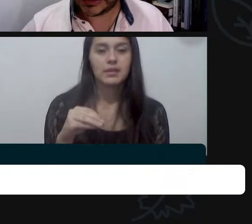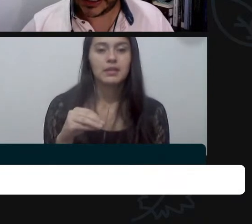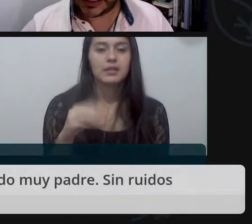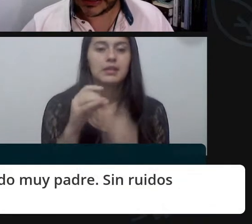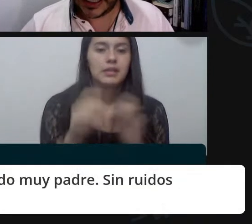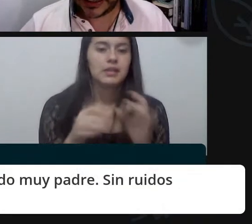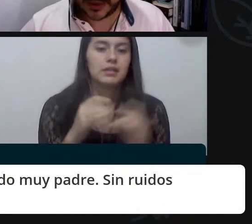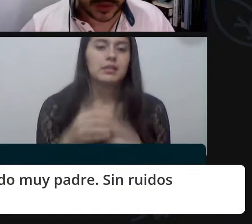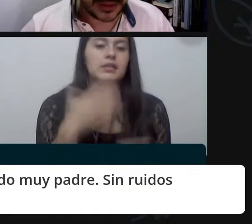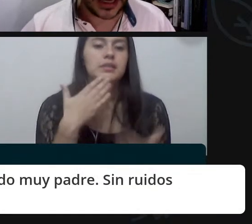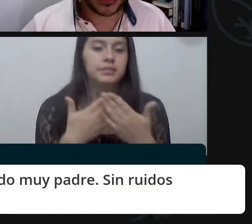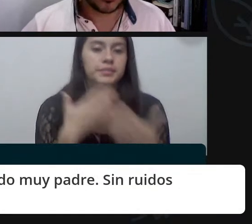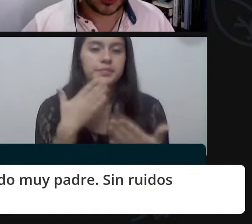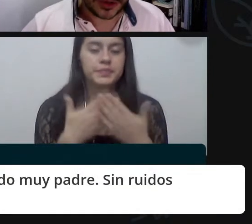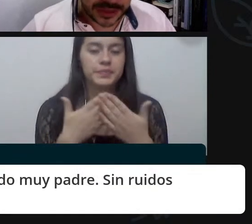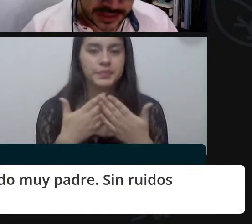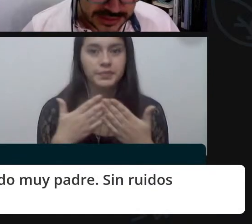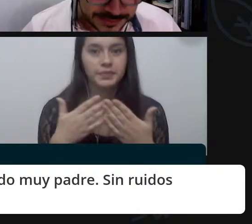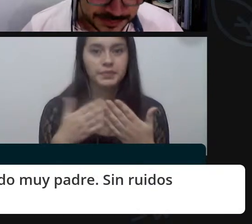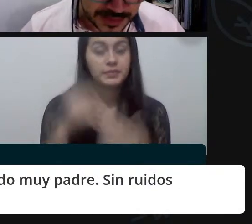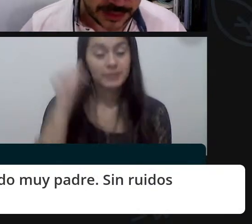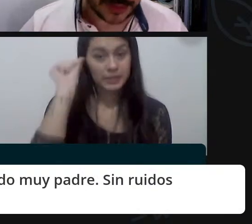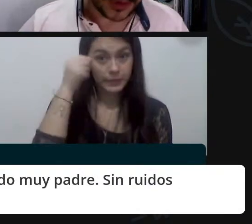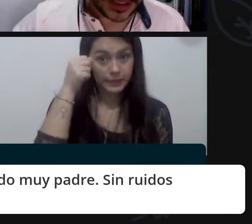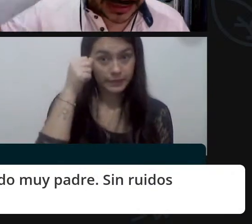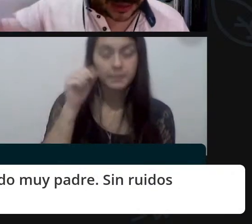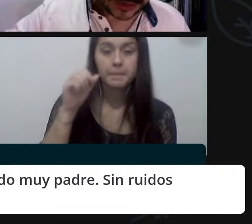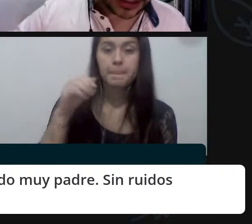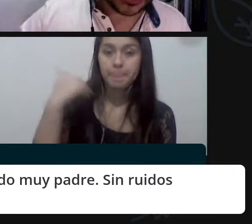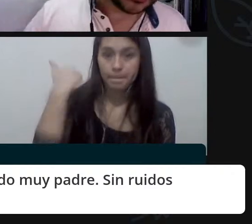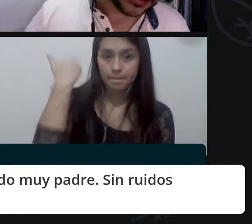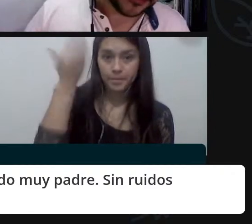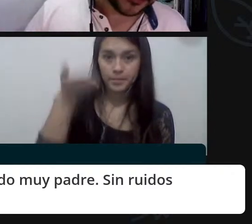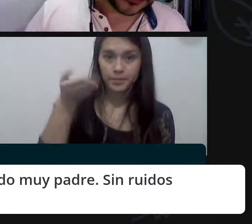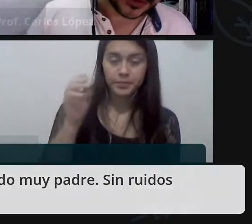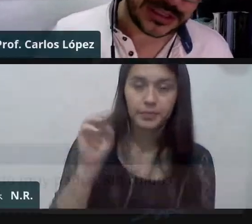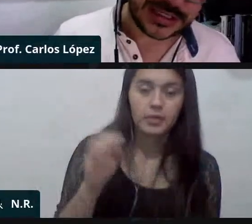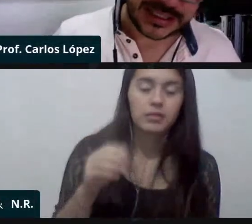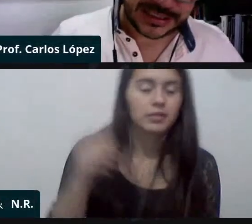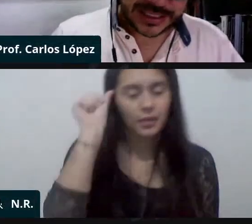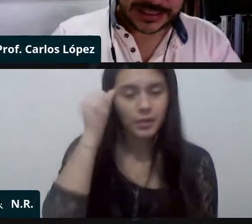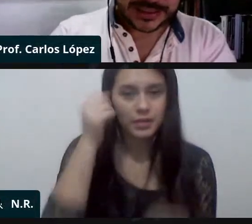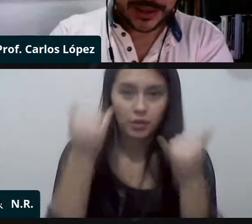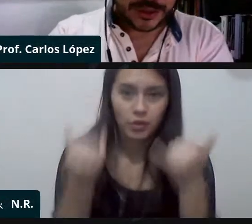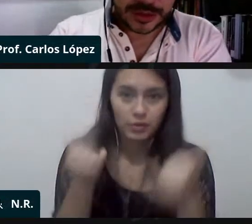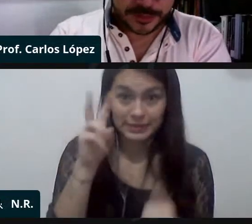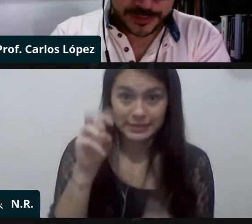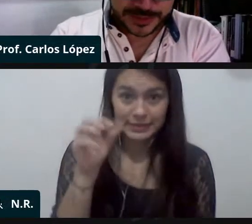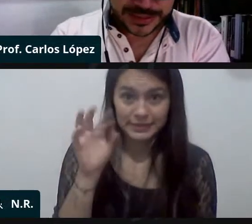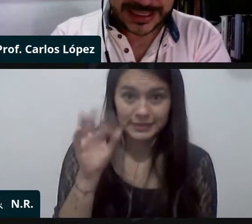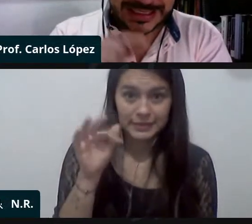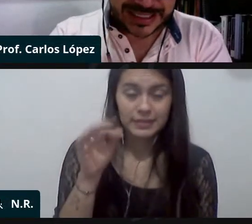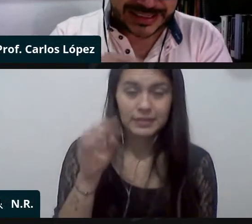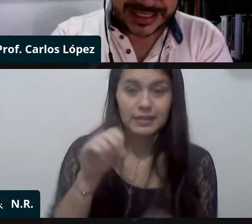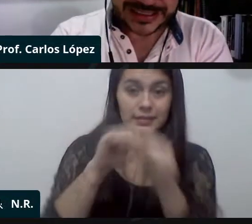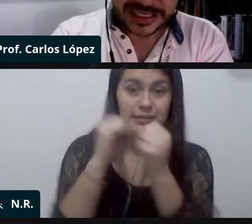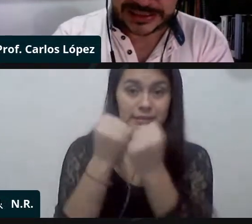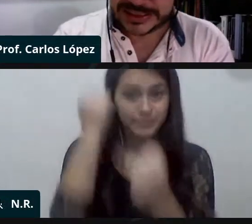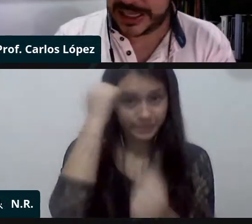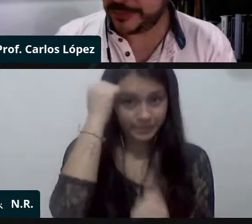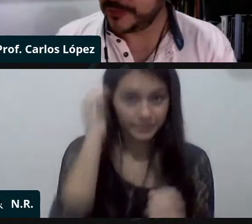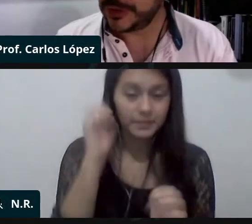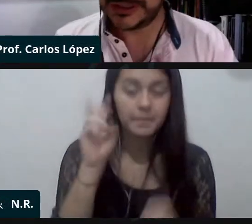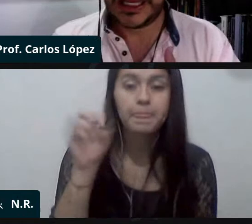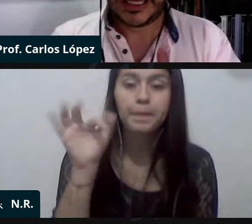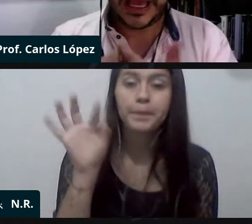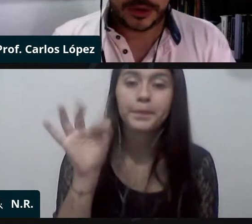Genial, gracias. Recuerden, en 8 días, esta noche, sala de profesores a las 7:30. No se lo pueden perder. 7:30,